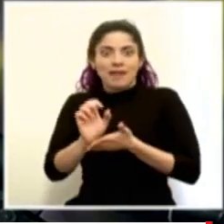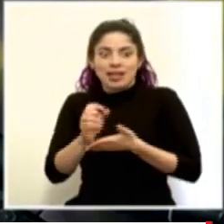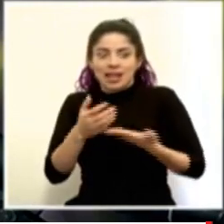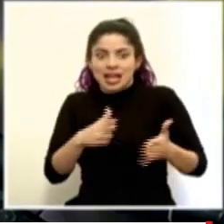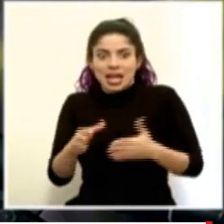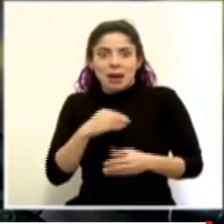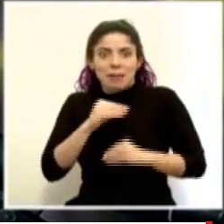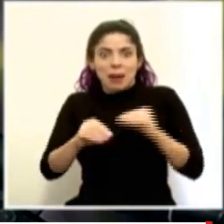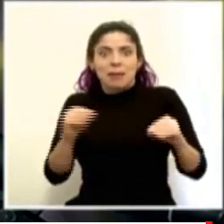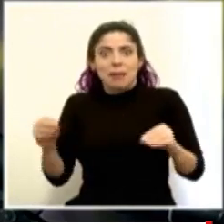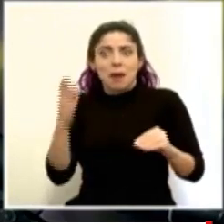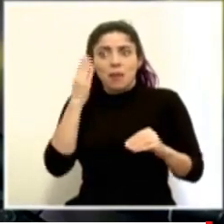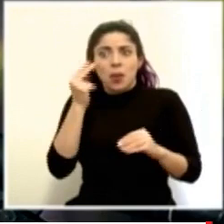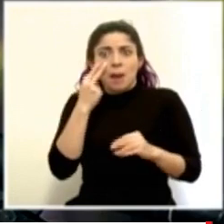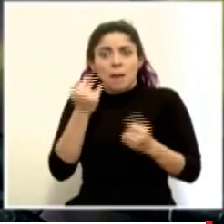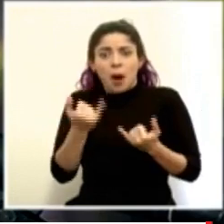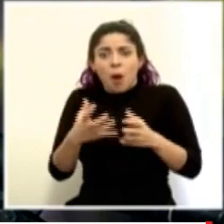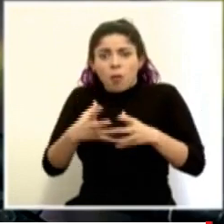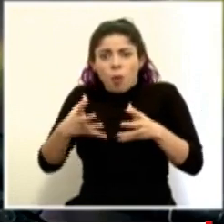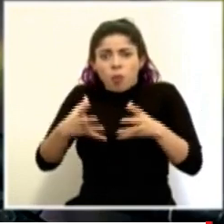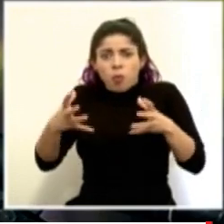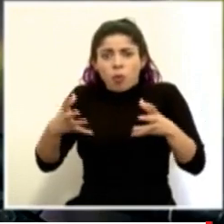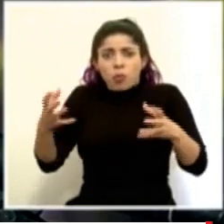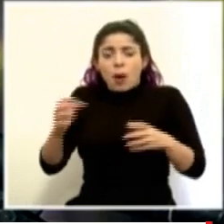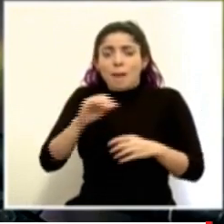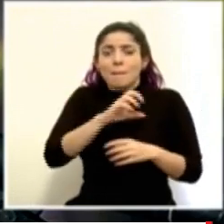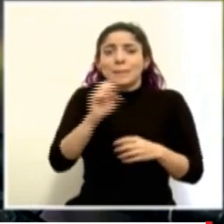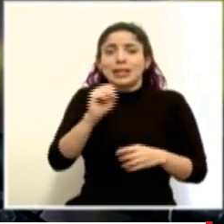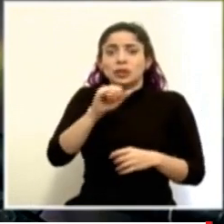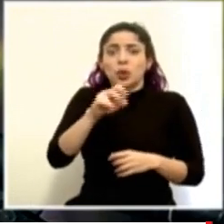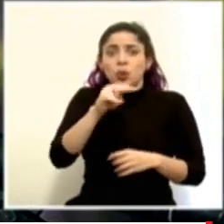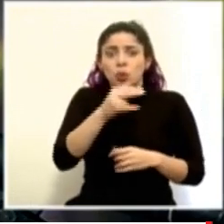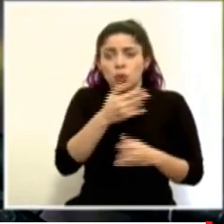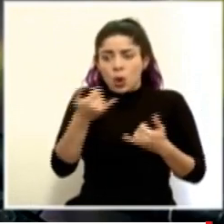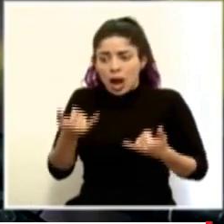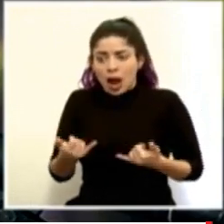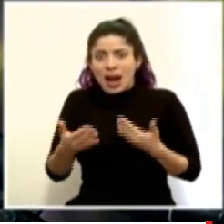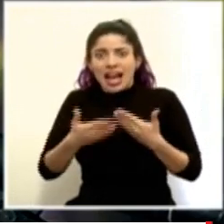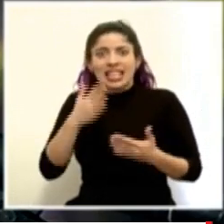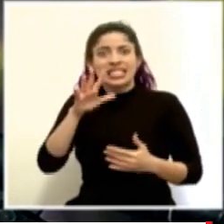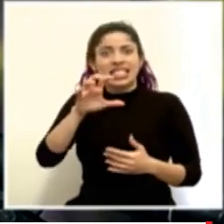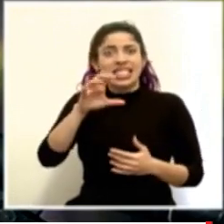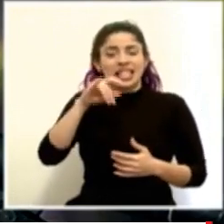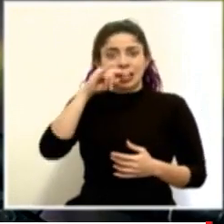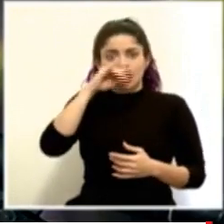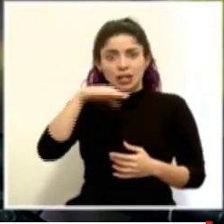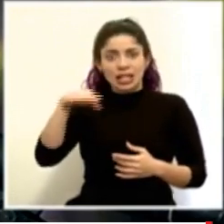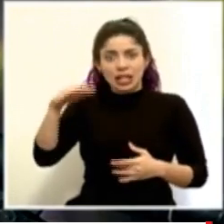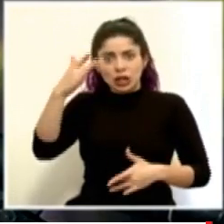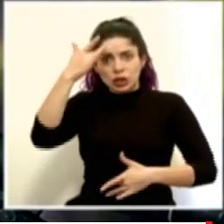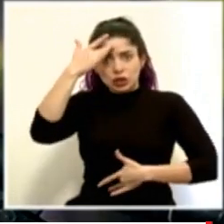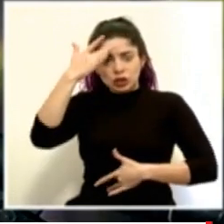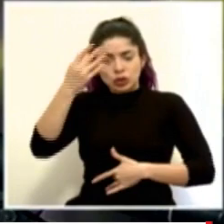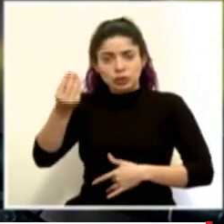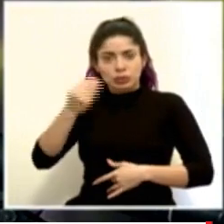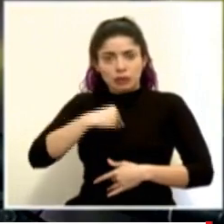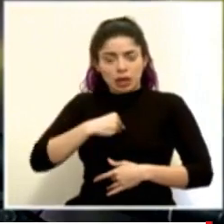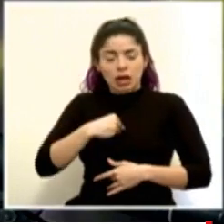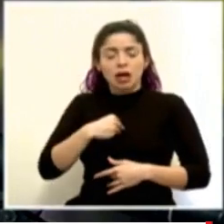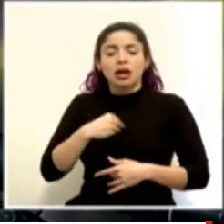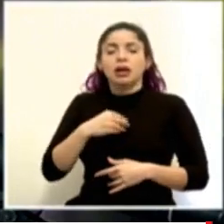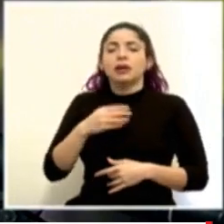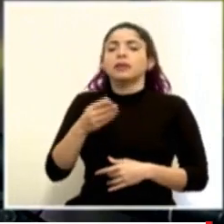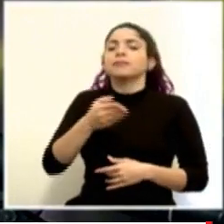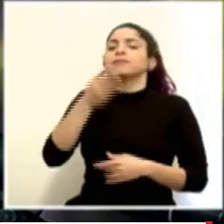contagien sus niños al ver esta cantidad que ha aumentado desde el mes de junio y este mes ya lleva casi 500 también niños contagiados. A